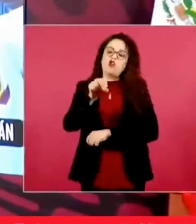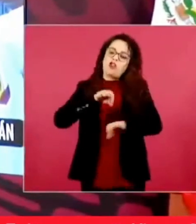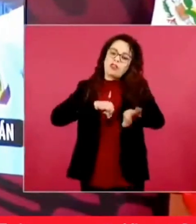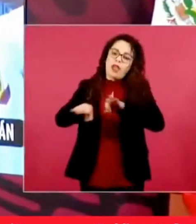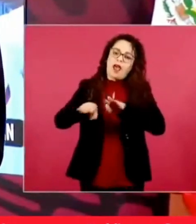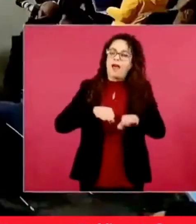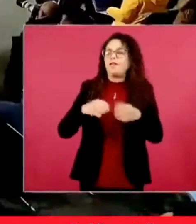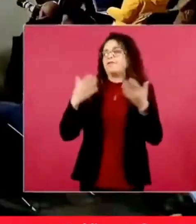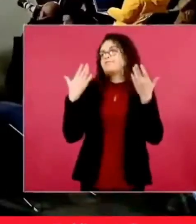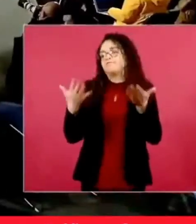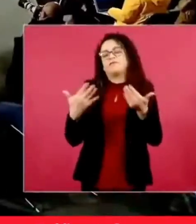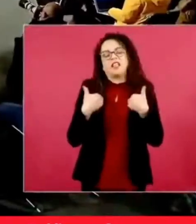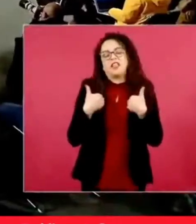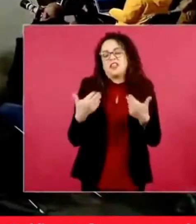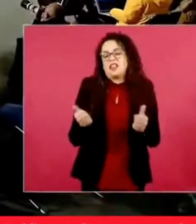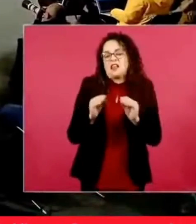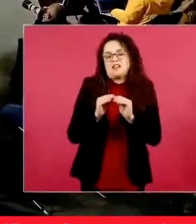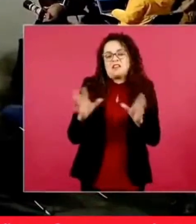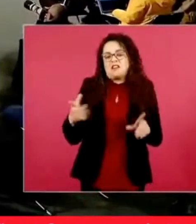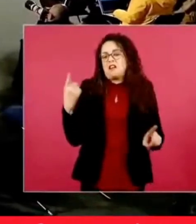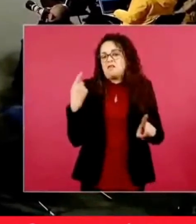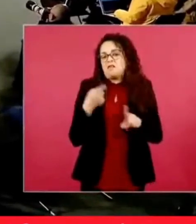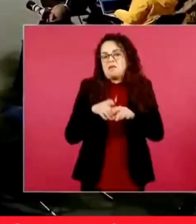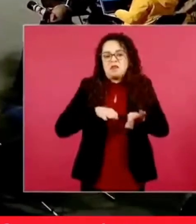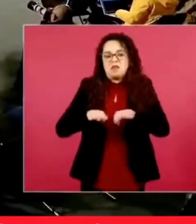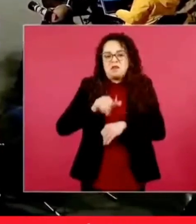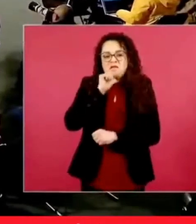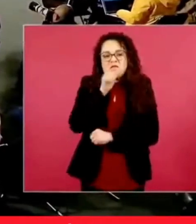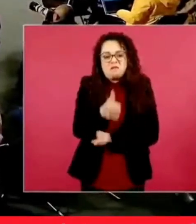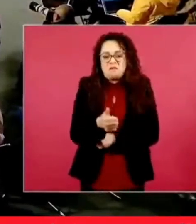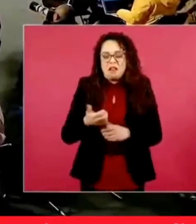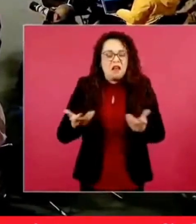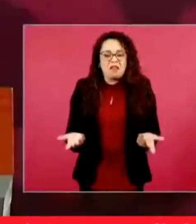a que desde que el mundo es mundo,